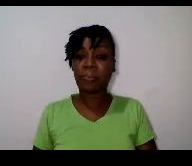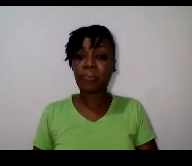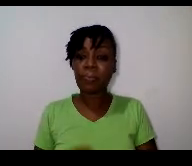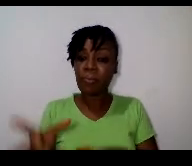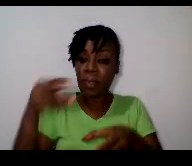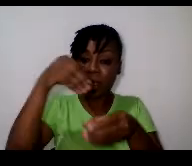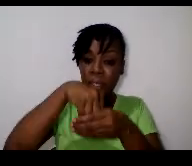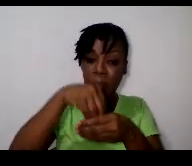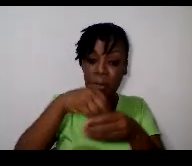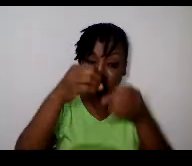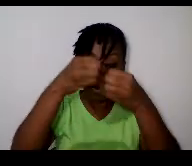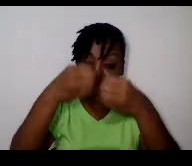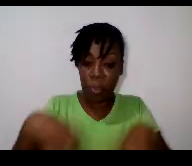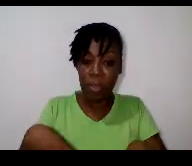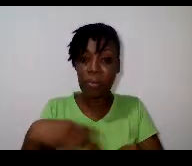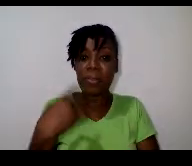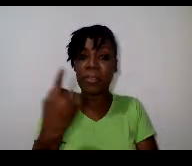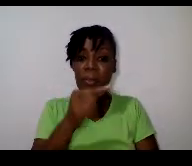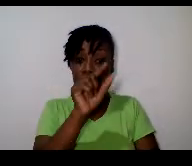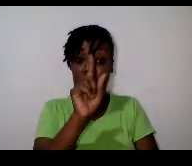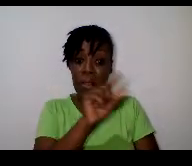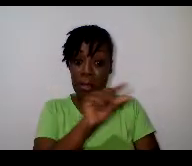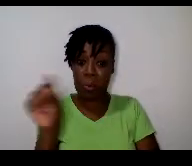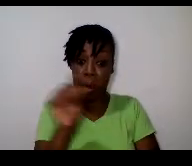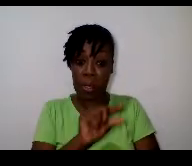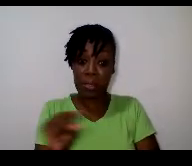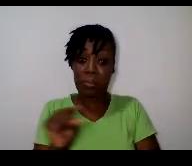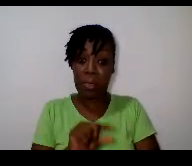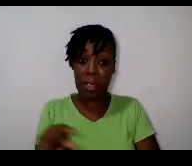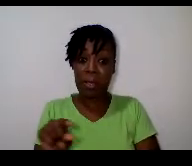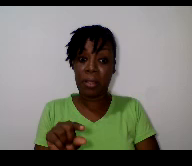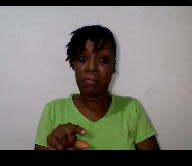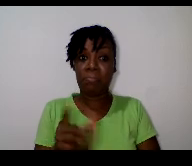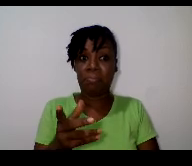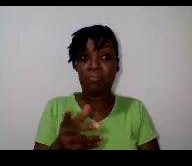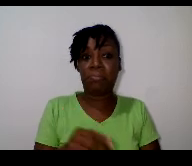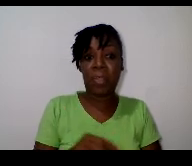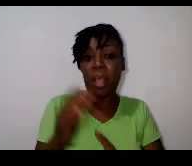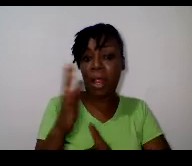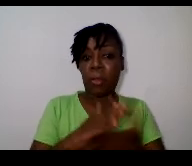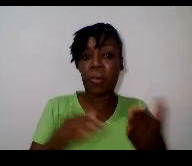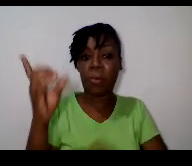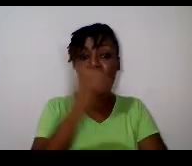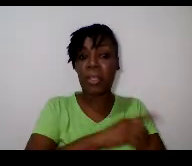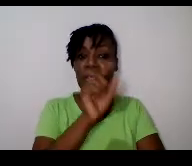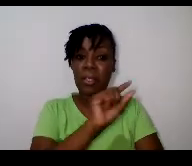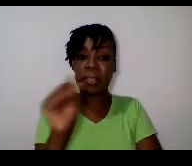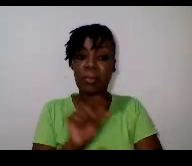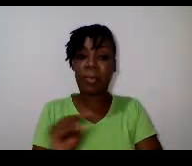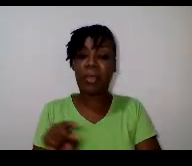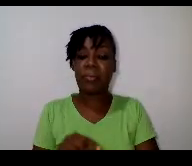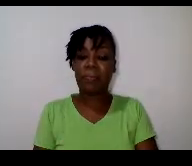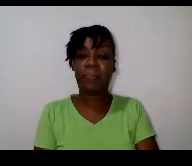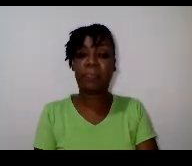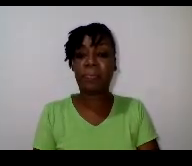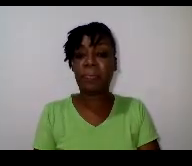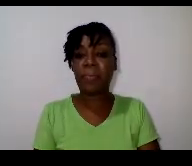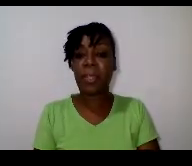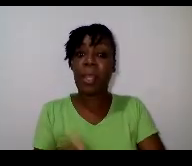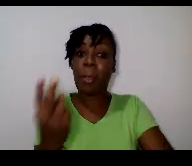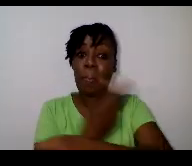incluir huevitos todas las semanas, varios días a la semana, nos va a ayudar con esa área. Y